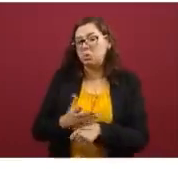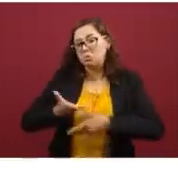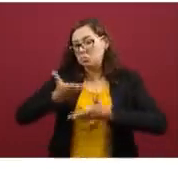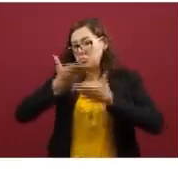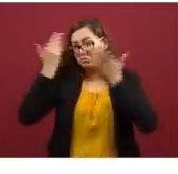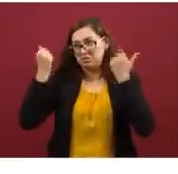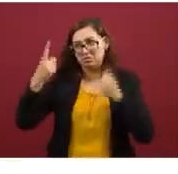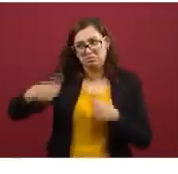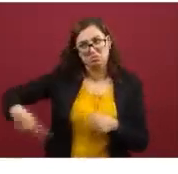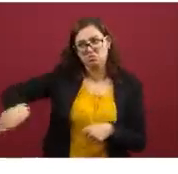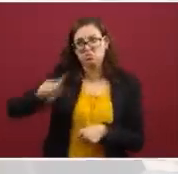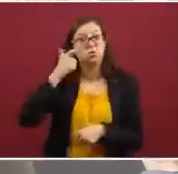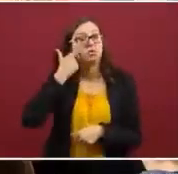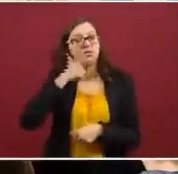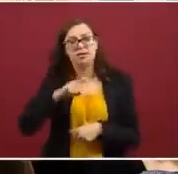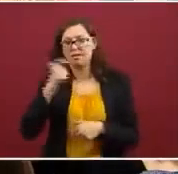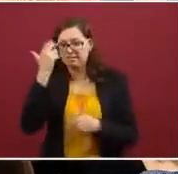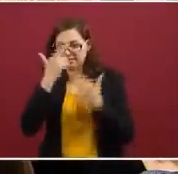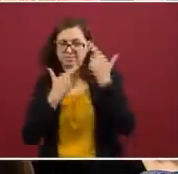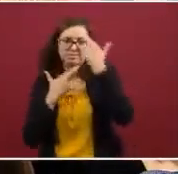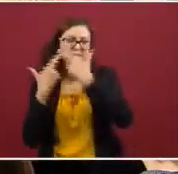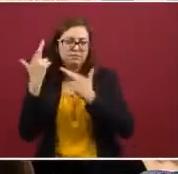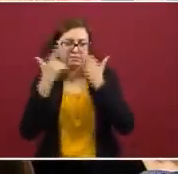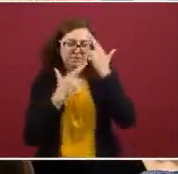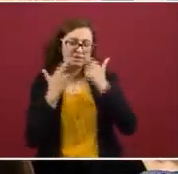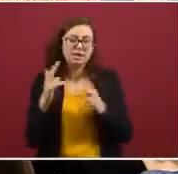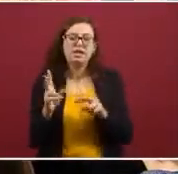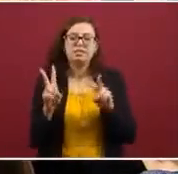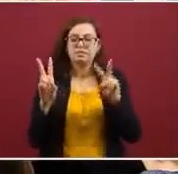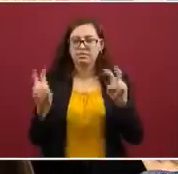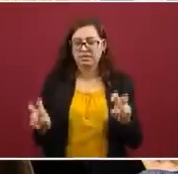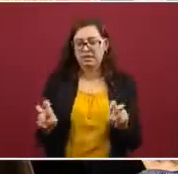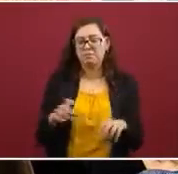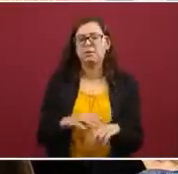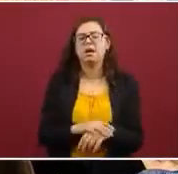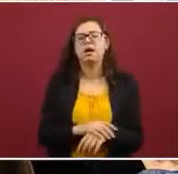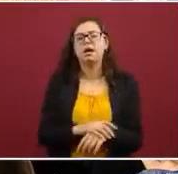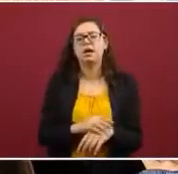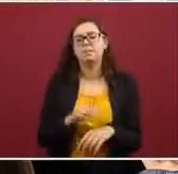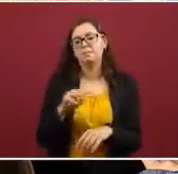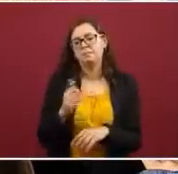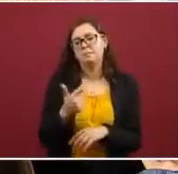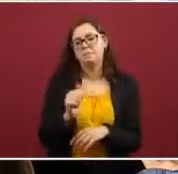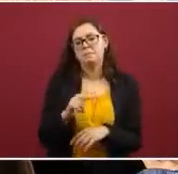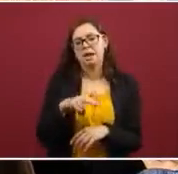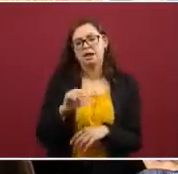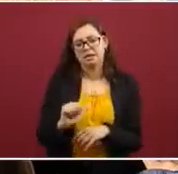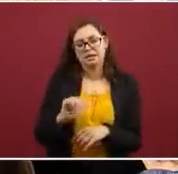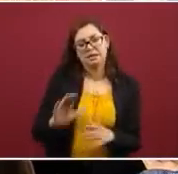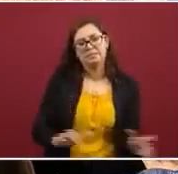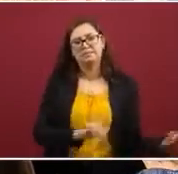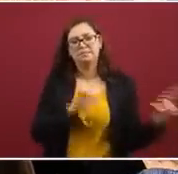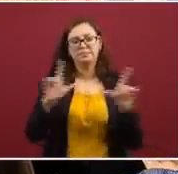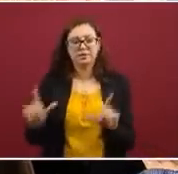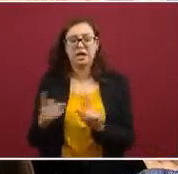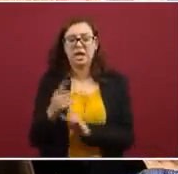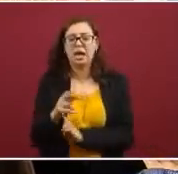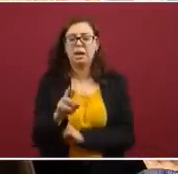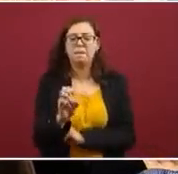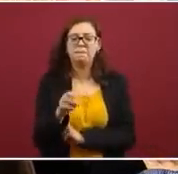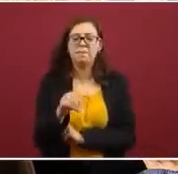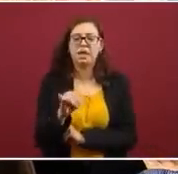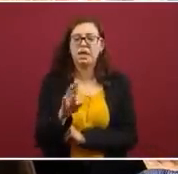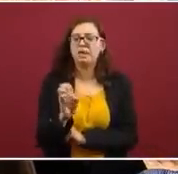las verificaciones. Ese es en gasolina regular. En gasolina premium el comportamiento es muy similar. En las